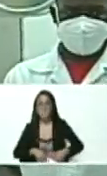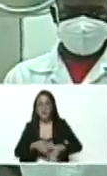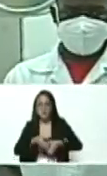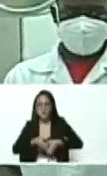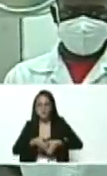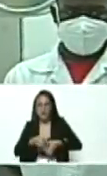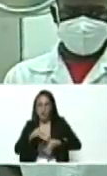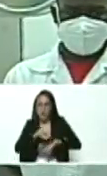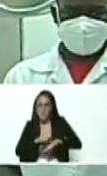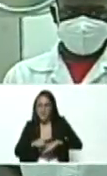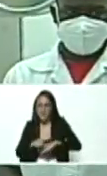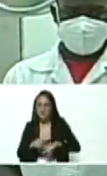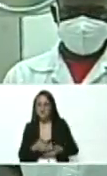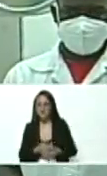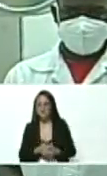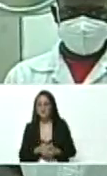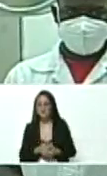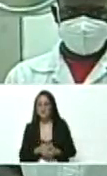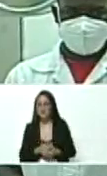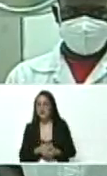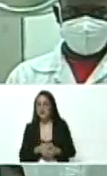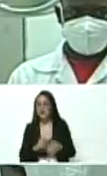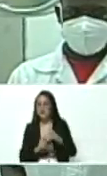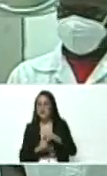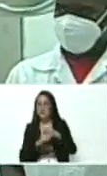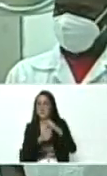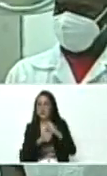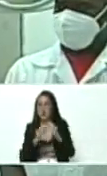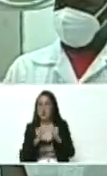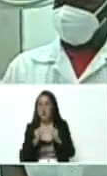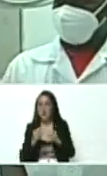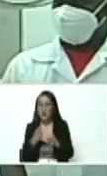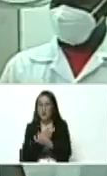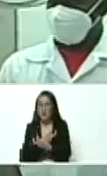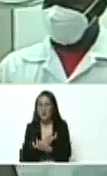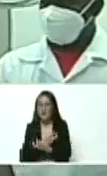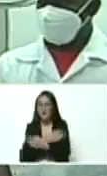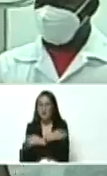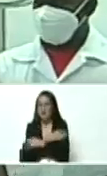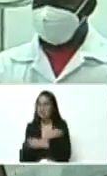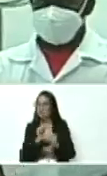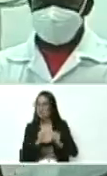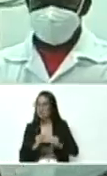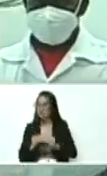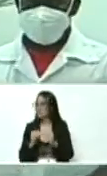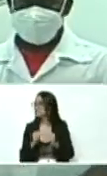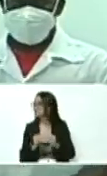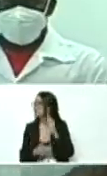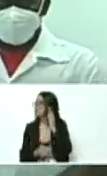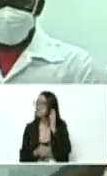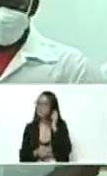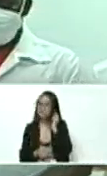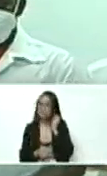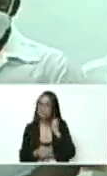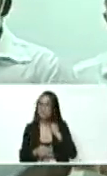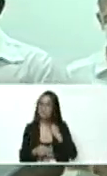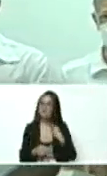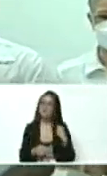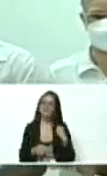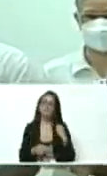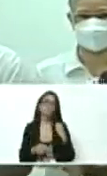hidroceli, también en traumatología de huesos y parte músculos y eso. Y si hay, a veces también